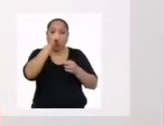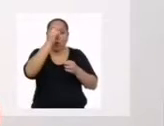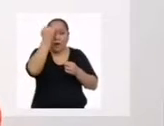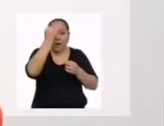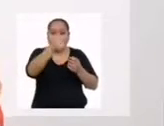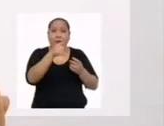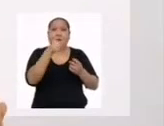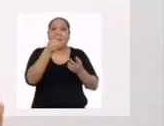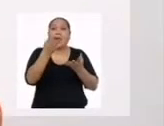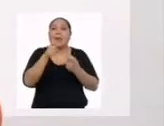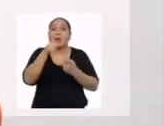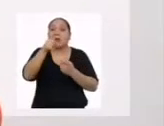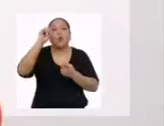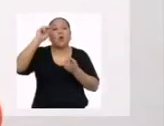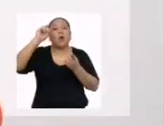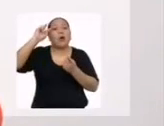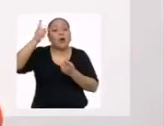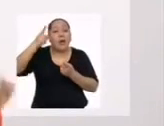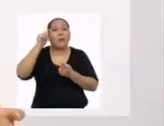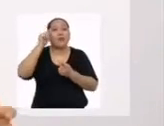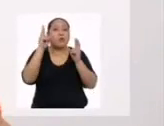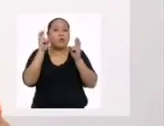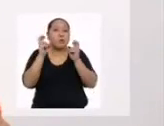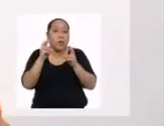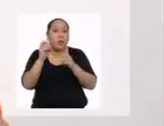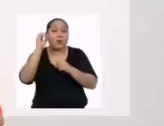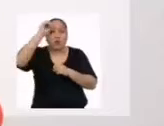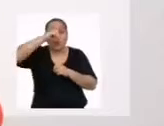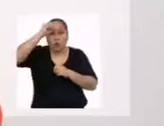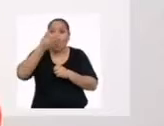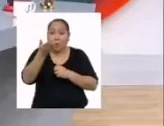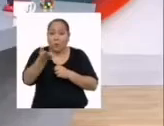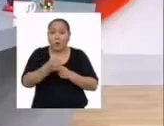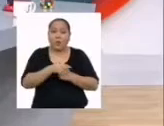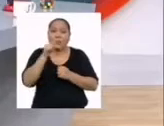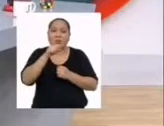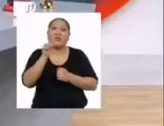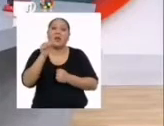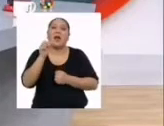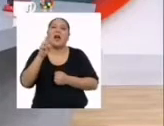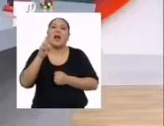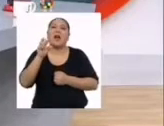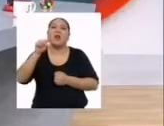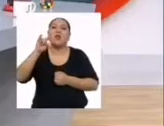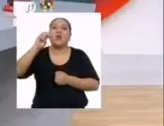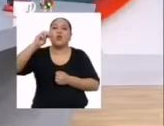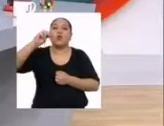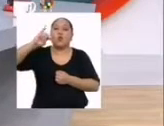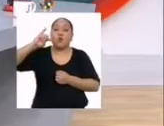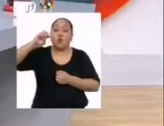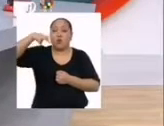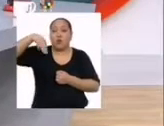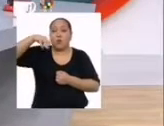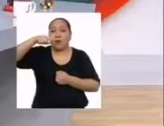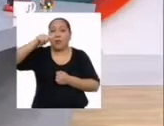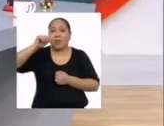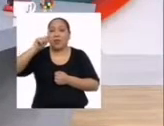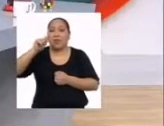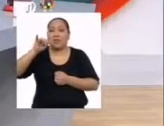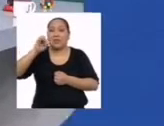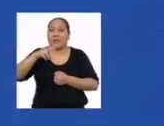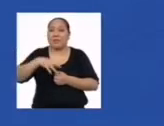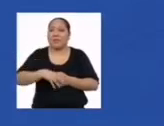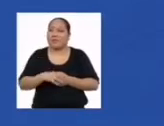tu perspectiva sobre un tema polémico, este será un texto argumentativo. Gracias, profesora Felicitas. Ahora tenemos